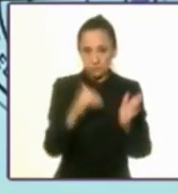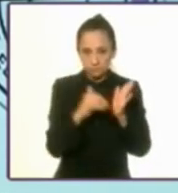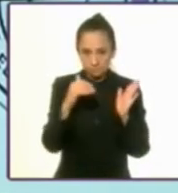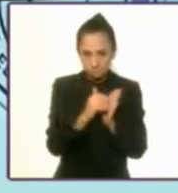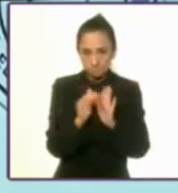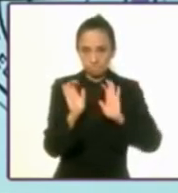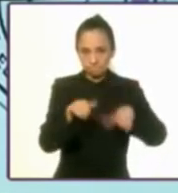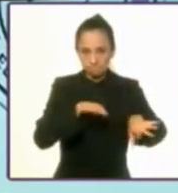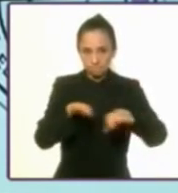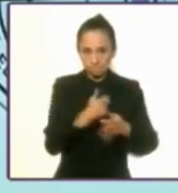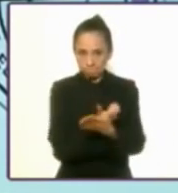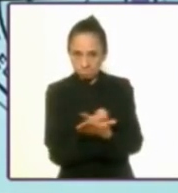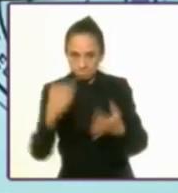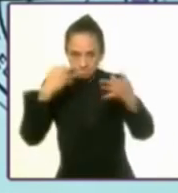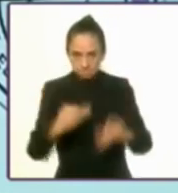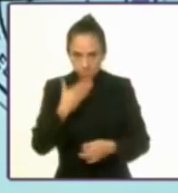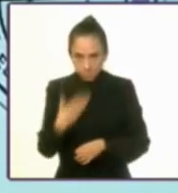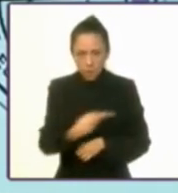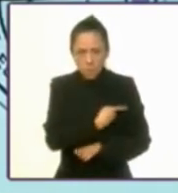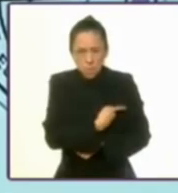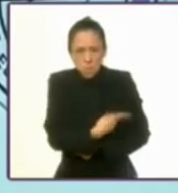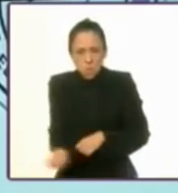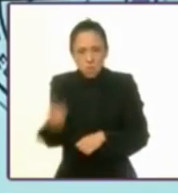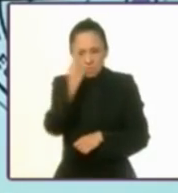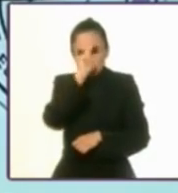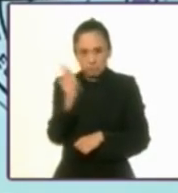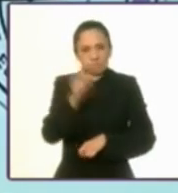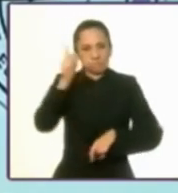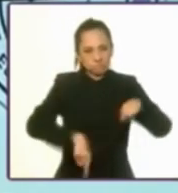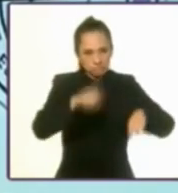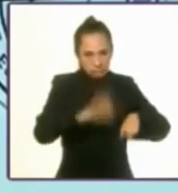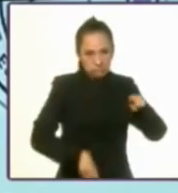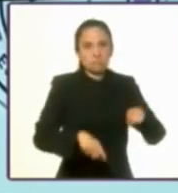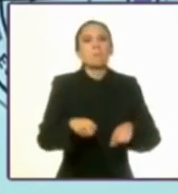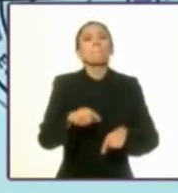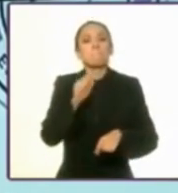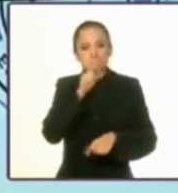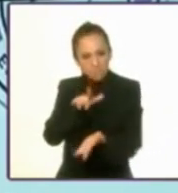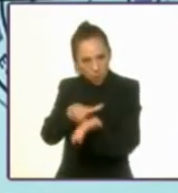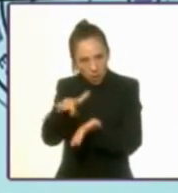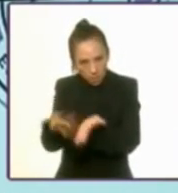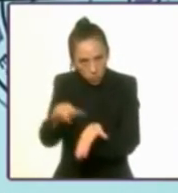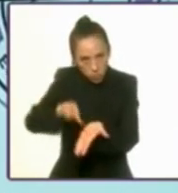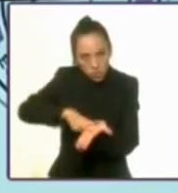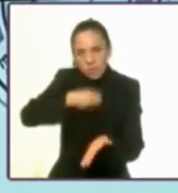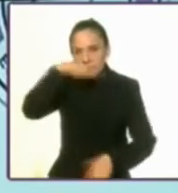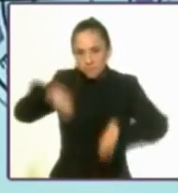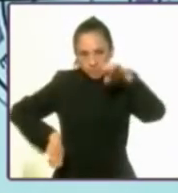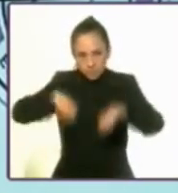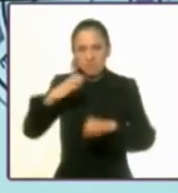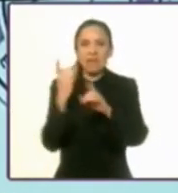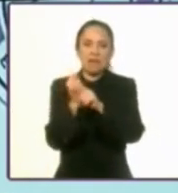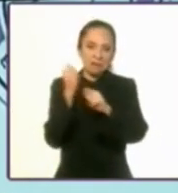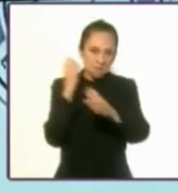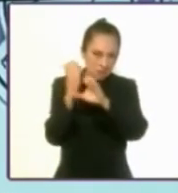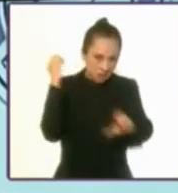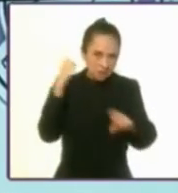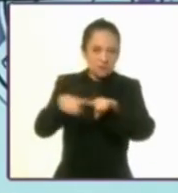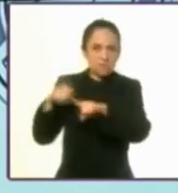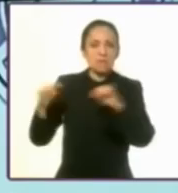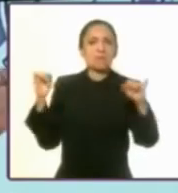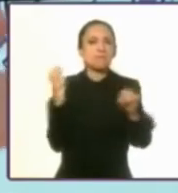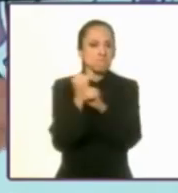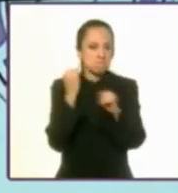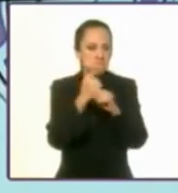a batir pobreza extrema y duplicar el apoyo a adultos mayores transporte e internet gratis y empleo y